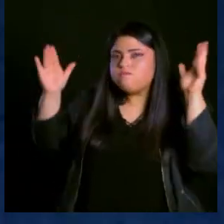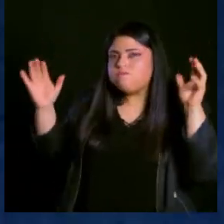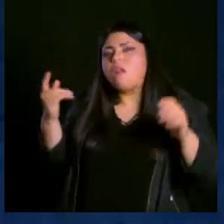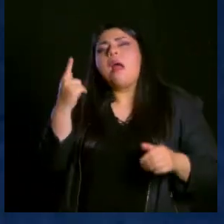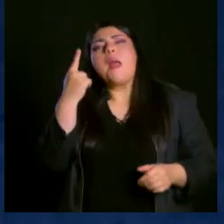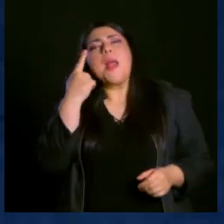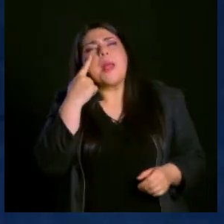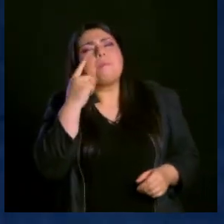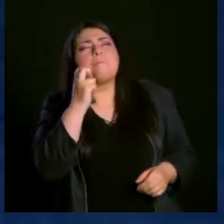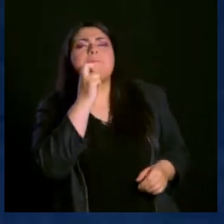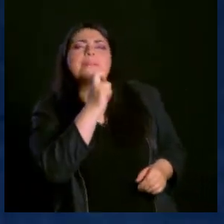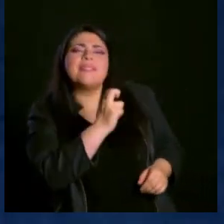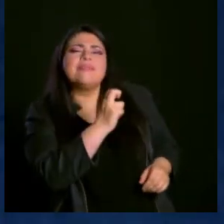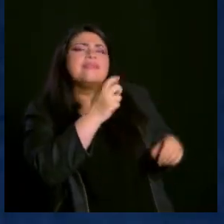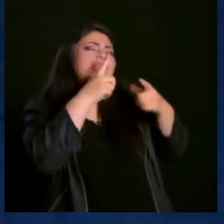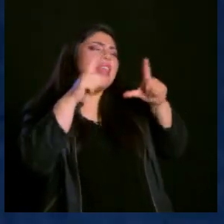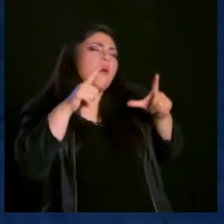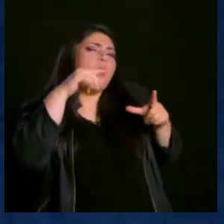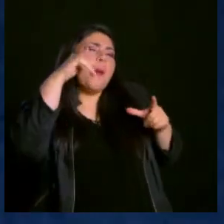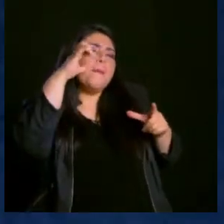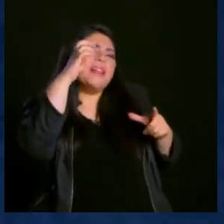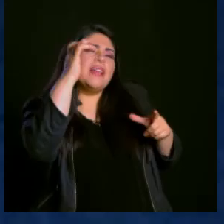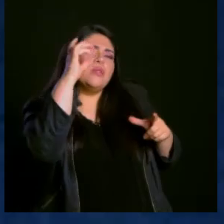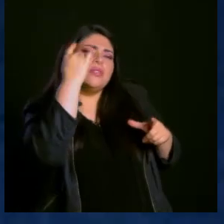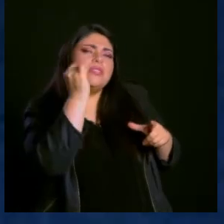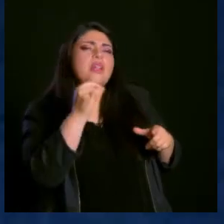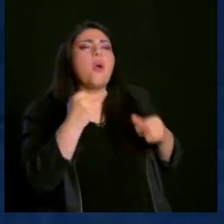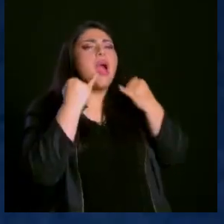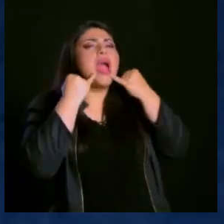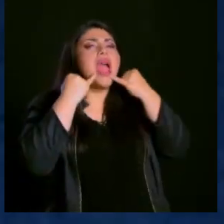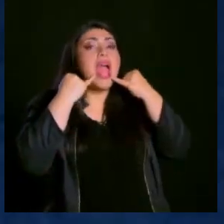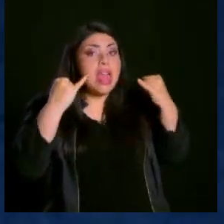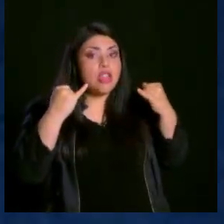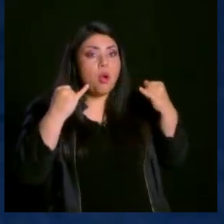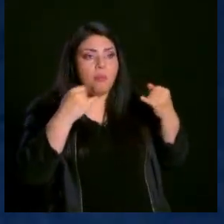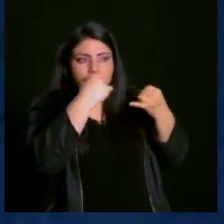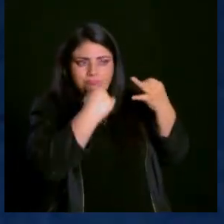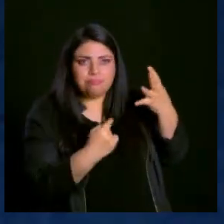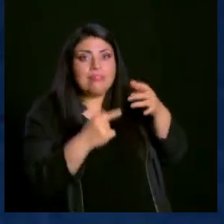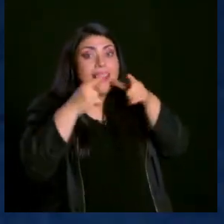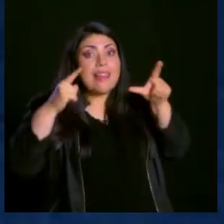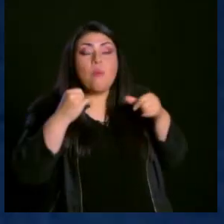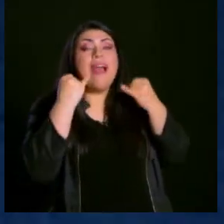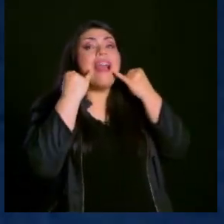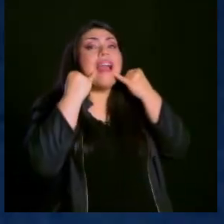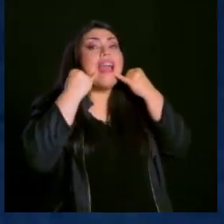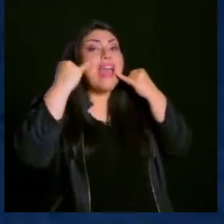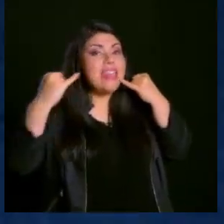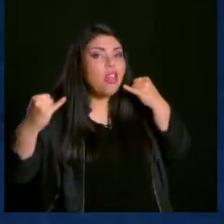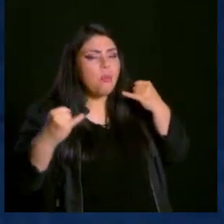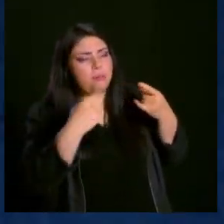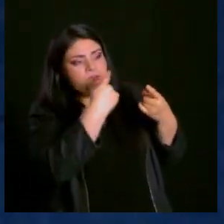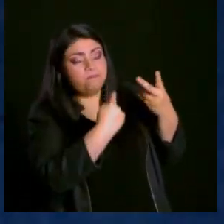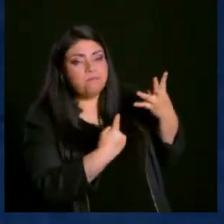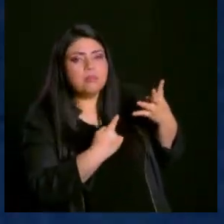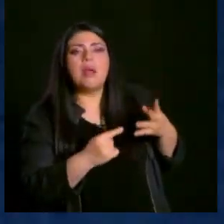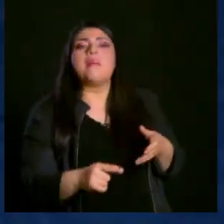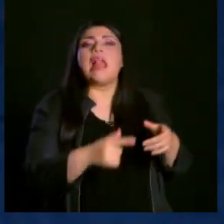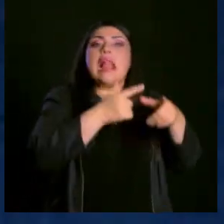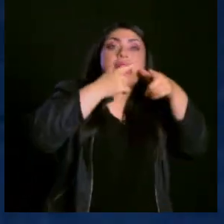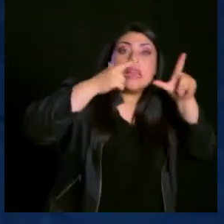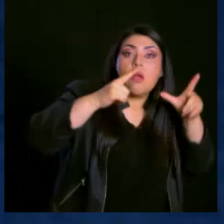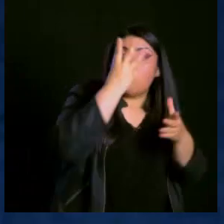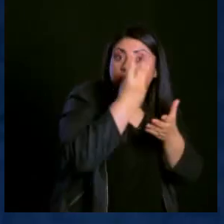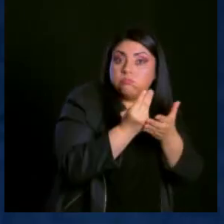veamos que estas Lenguas que están en Pentecostés son idiomas y vamos a hacer esta diferenciación lenguas en el espíritu